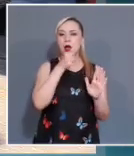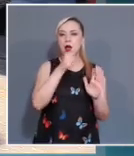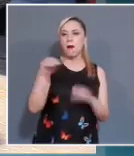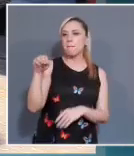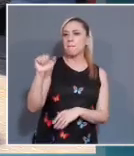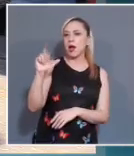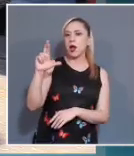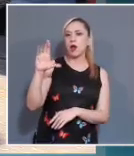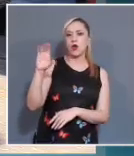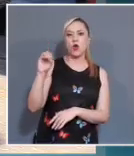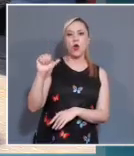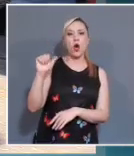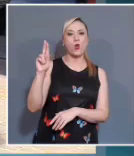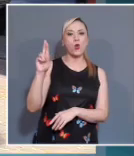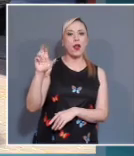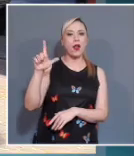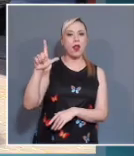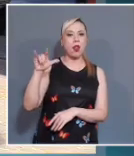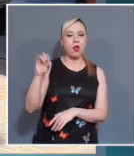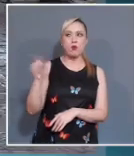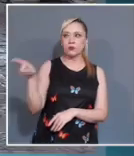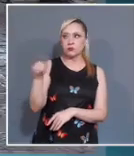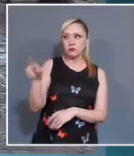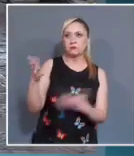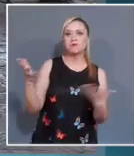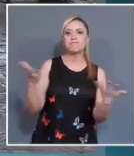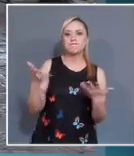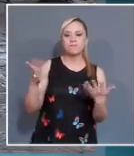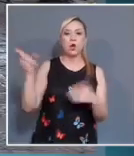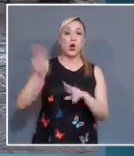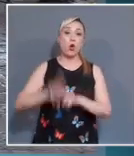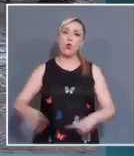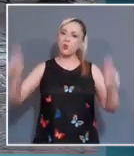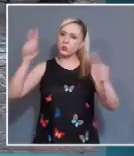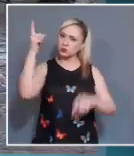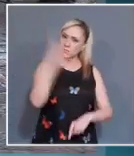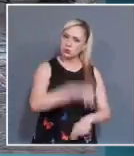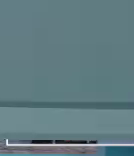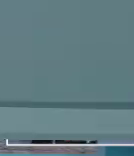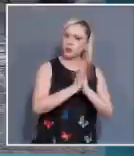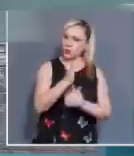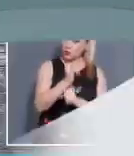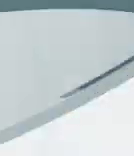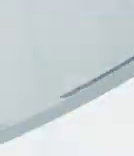se realice una investigación pronta y efectiva con el fin de que no quede en la impunidad.